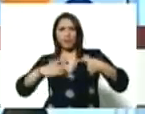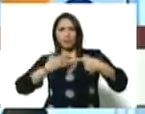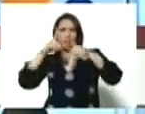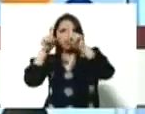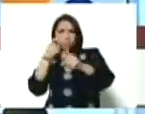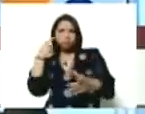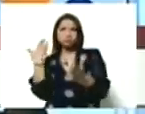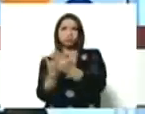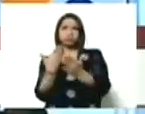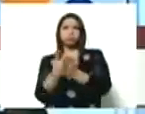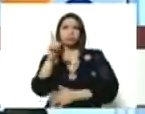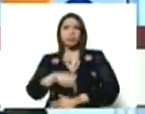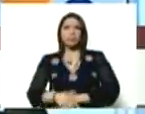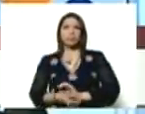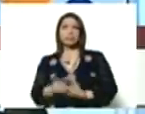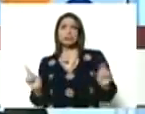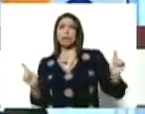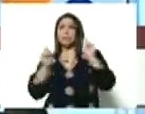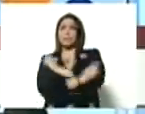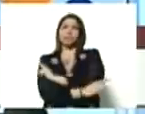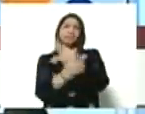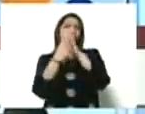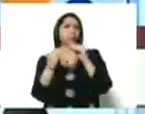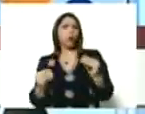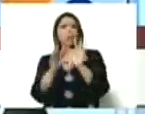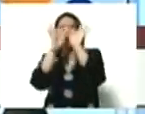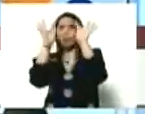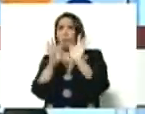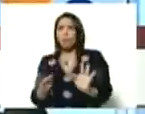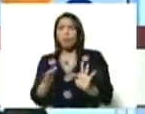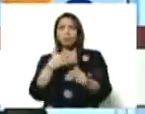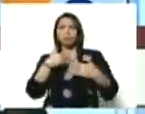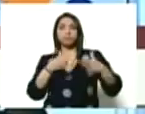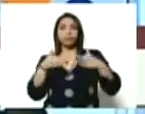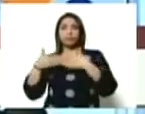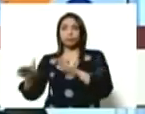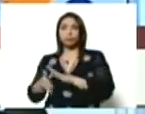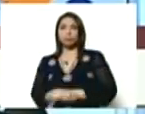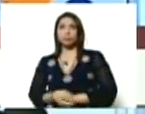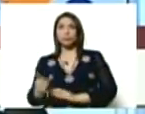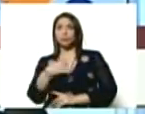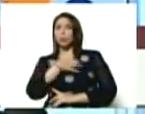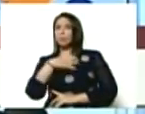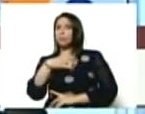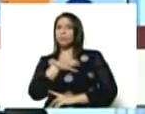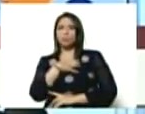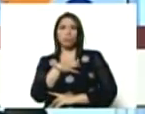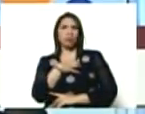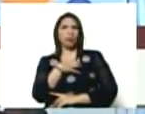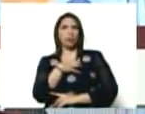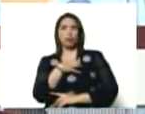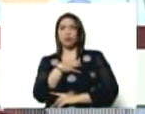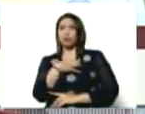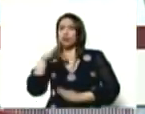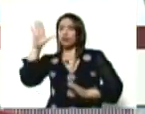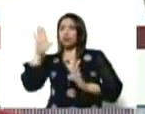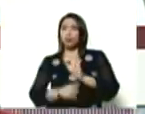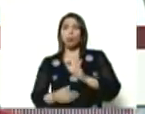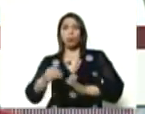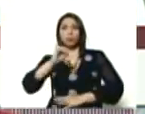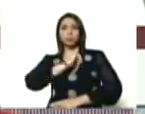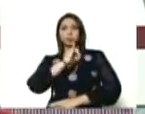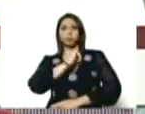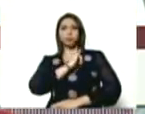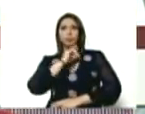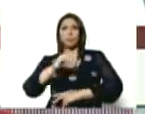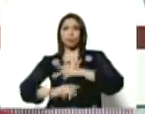elector un voto. Cambiamos toda la estructura de autenticación para garantizar que no pueda haber usurpación de identidad en el proceso de autenticación